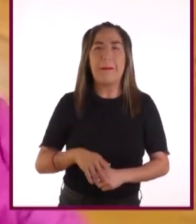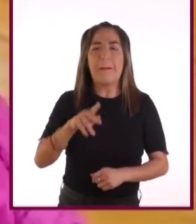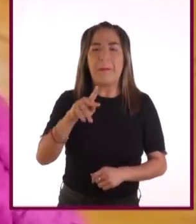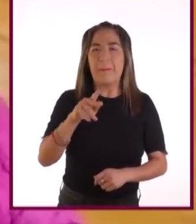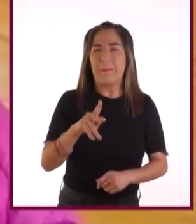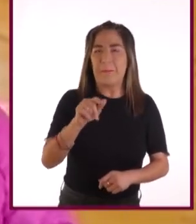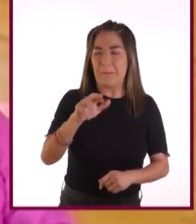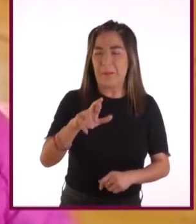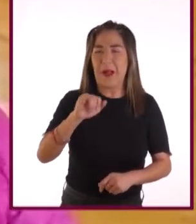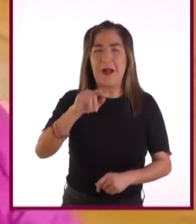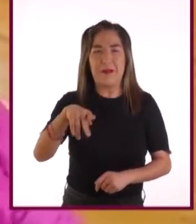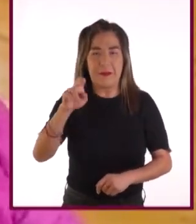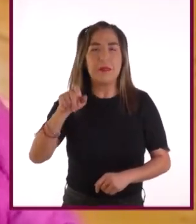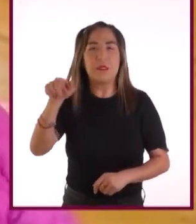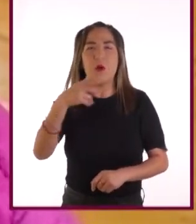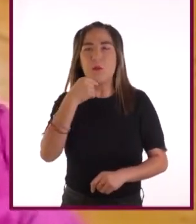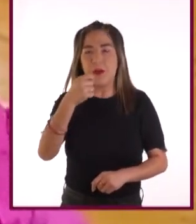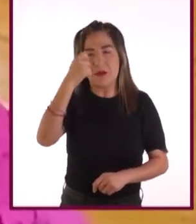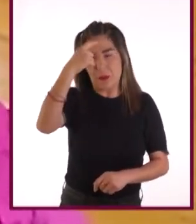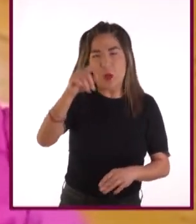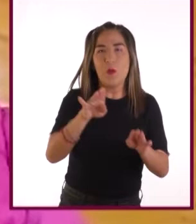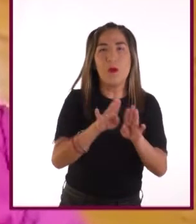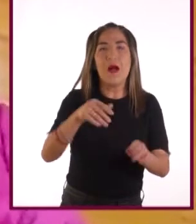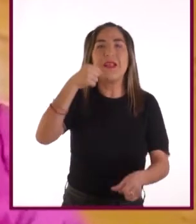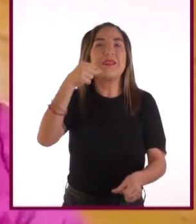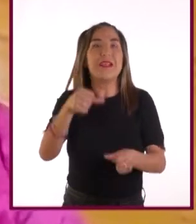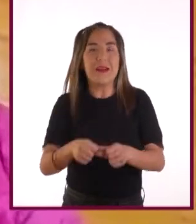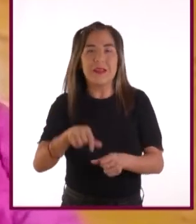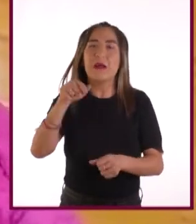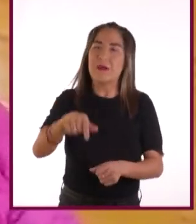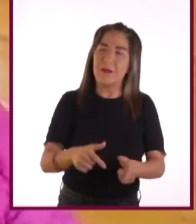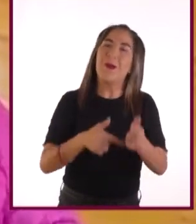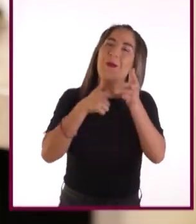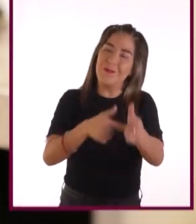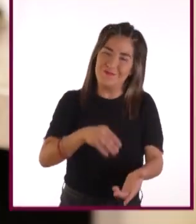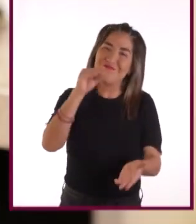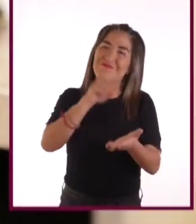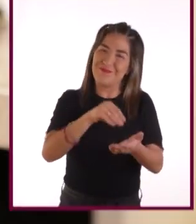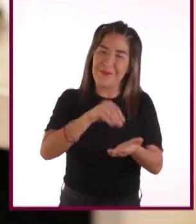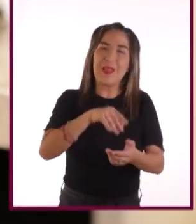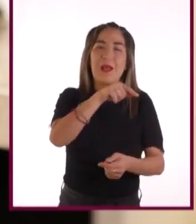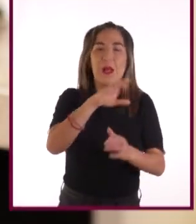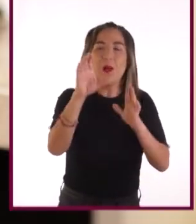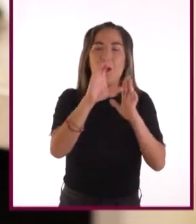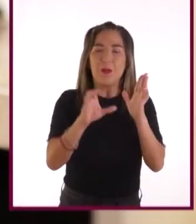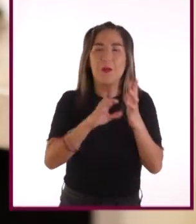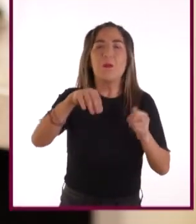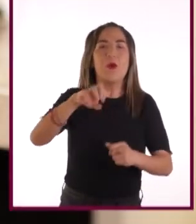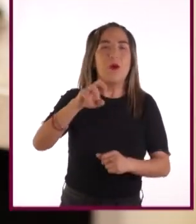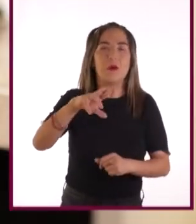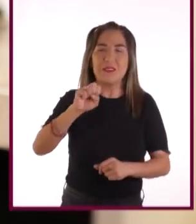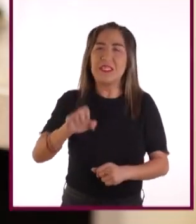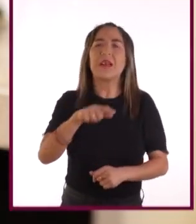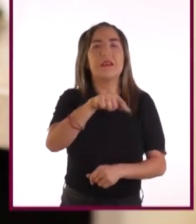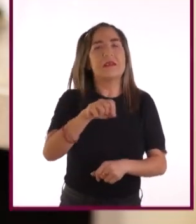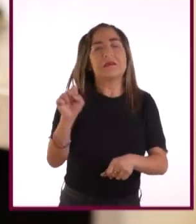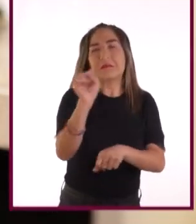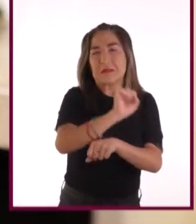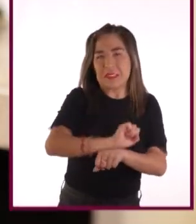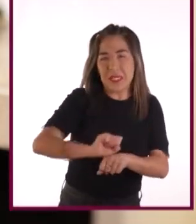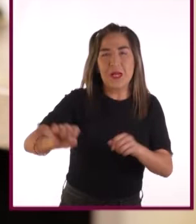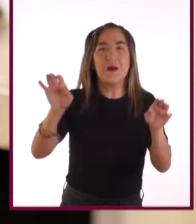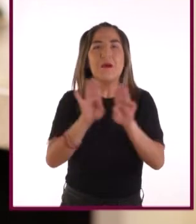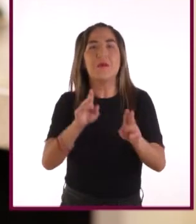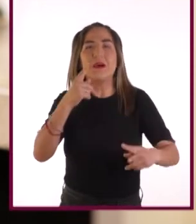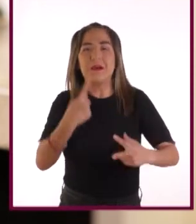las letras, y entonces hizo lo que actualmente se sigue llamando como el código Morse, y pues es un sistema muy simple,